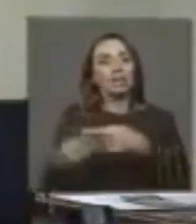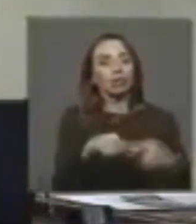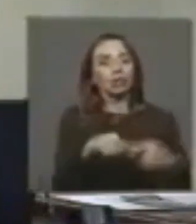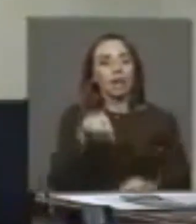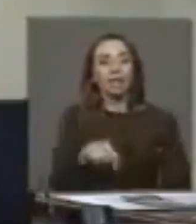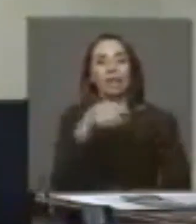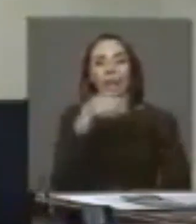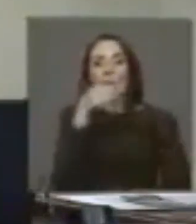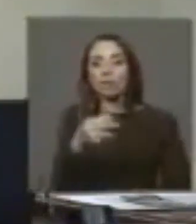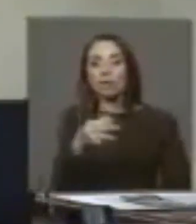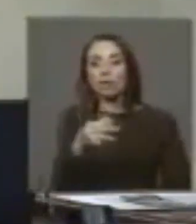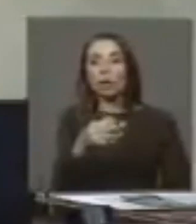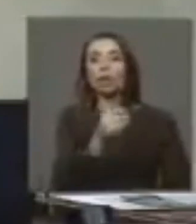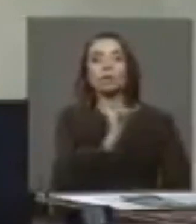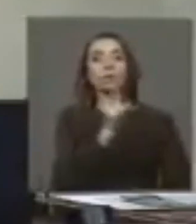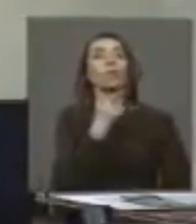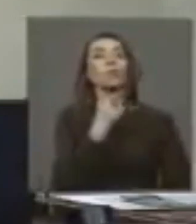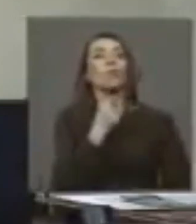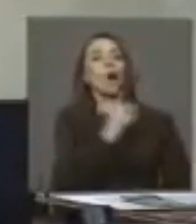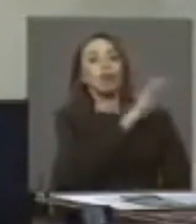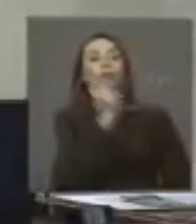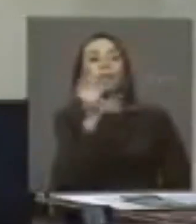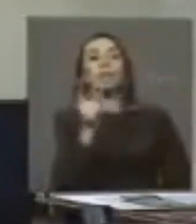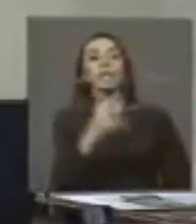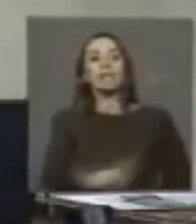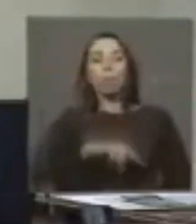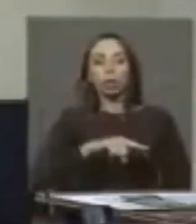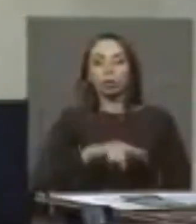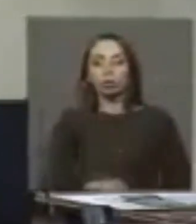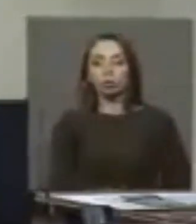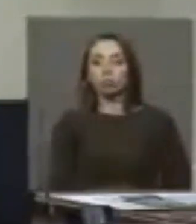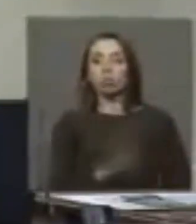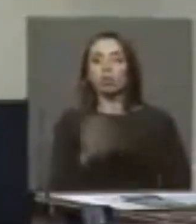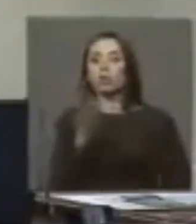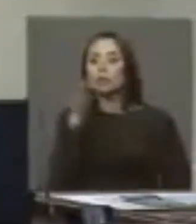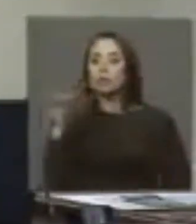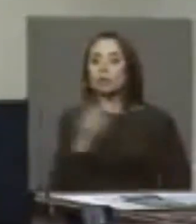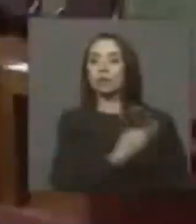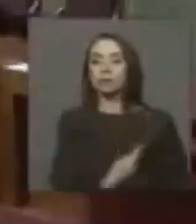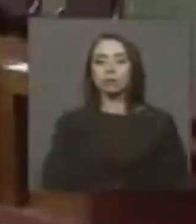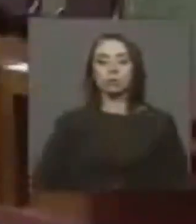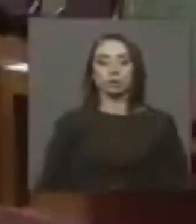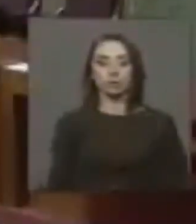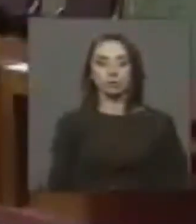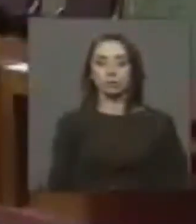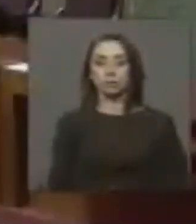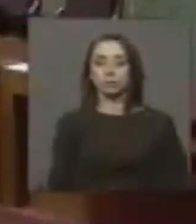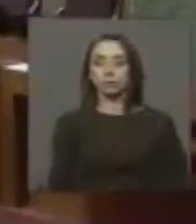digo aquí, y que se quede en ella cuando quiera. ¡Es un hijo de puta! He dicho, presidente.